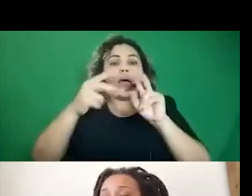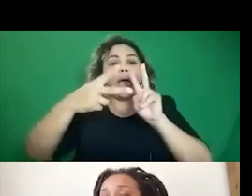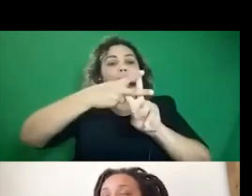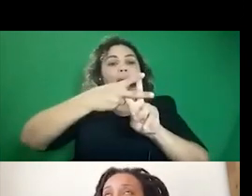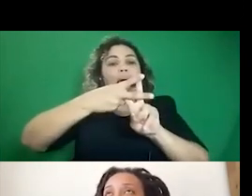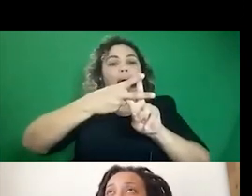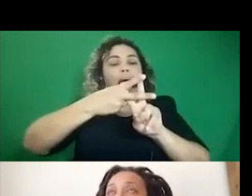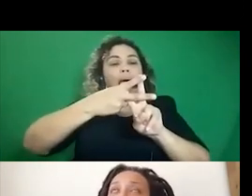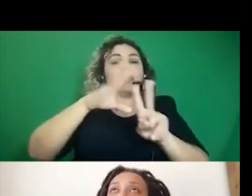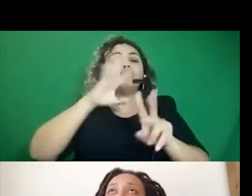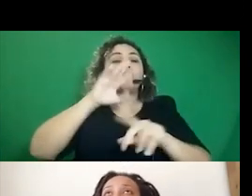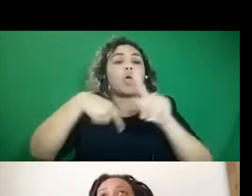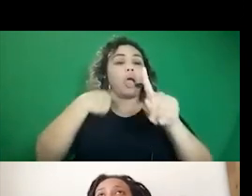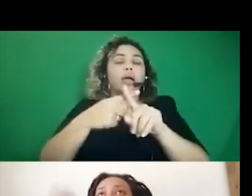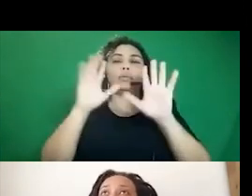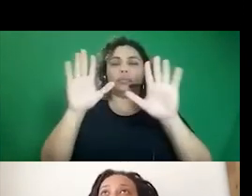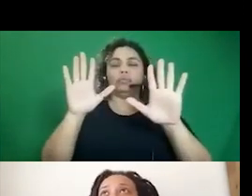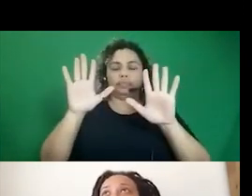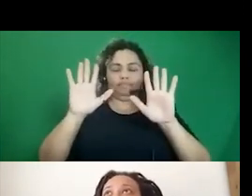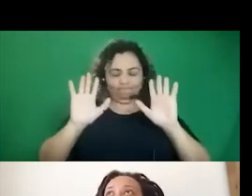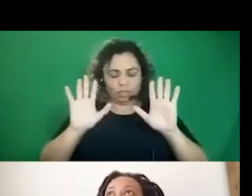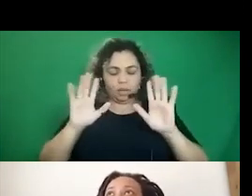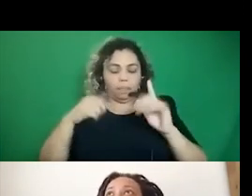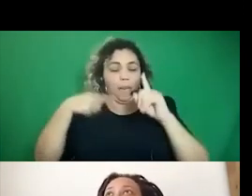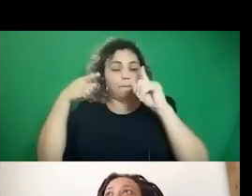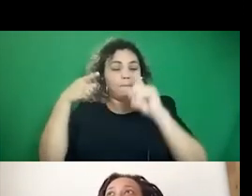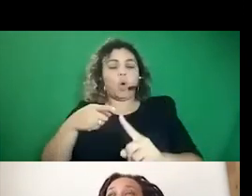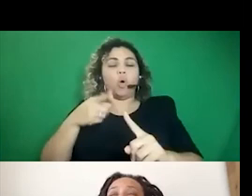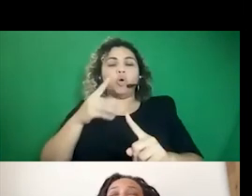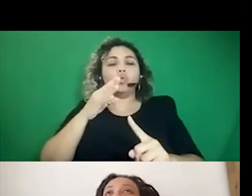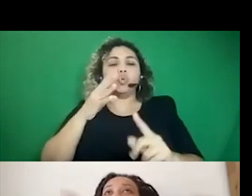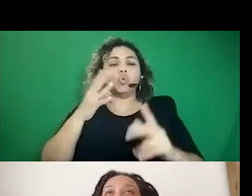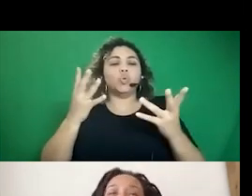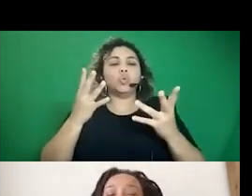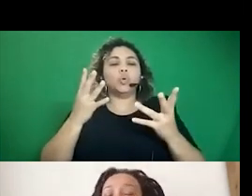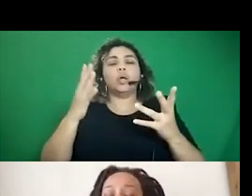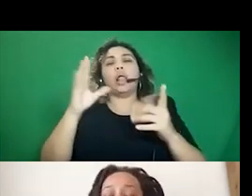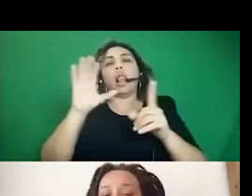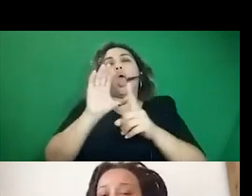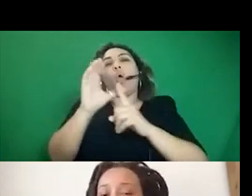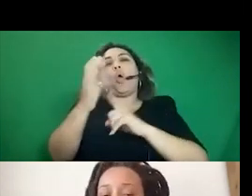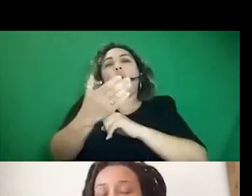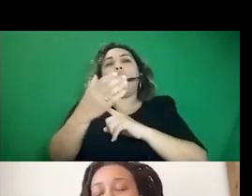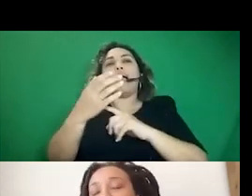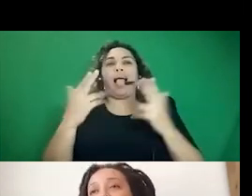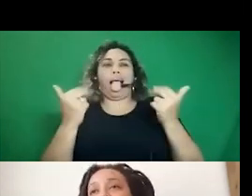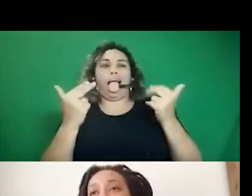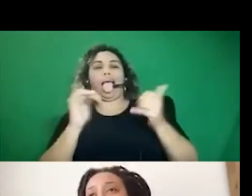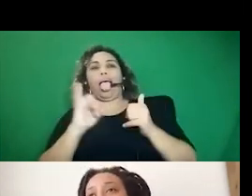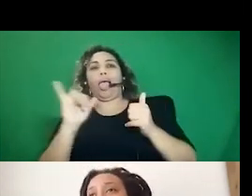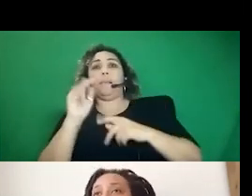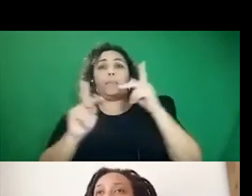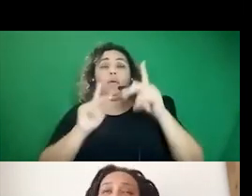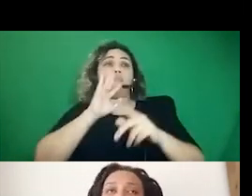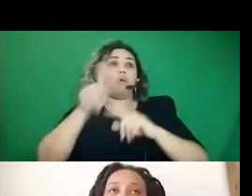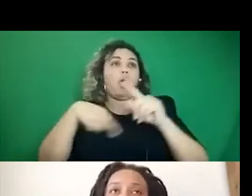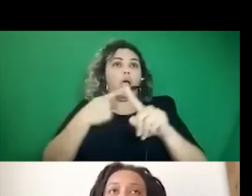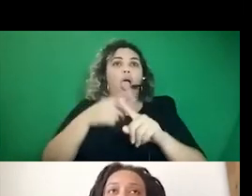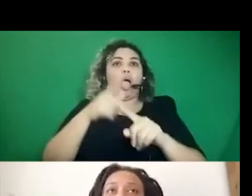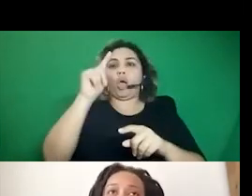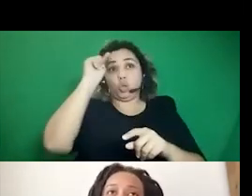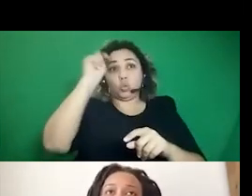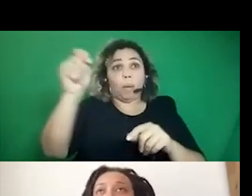una campaña haciéndose pasar por alguien más para crear discordia era